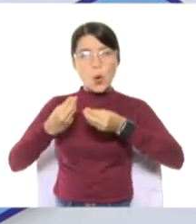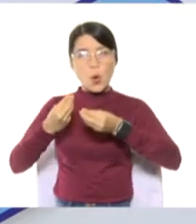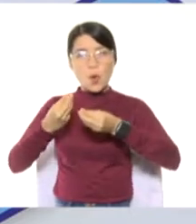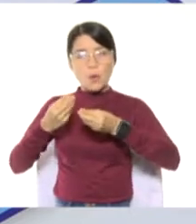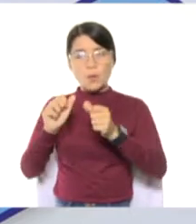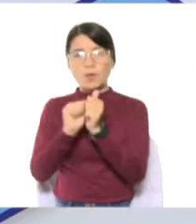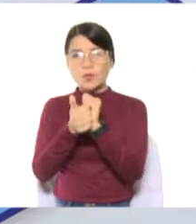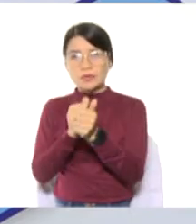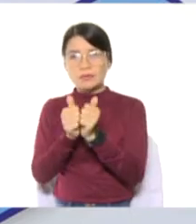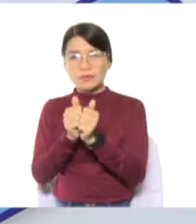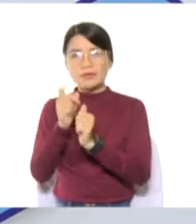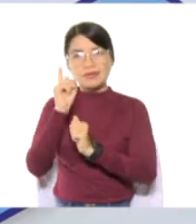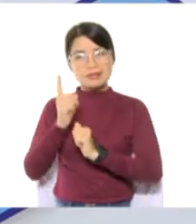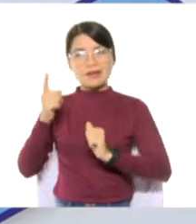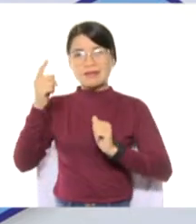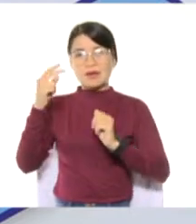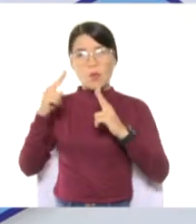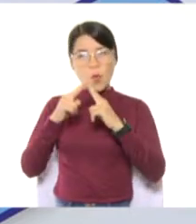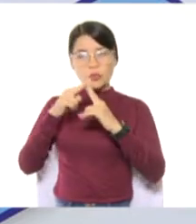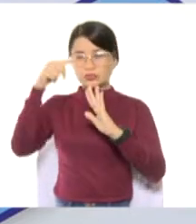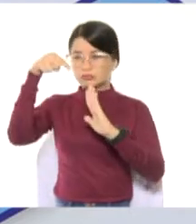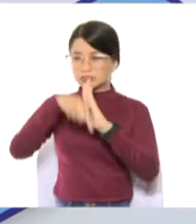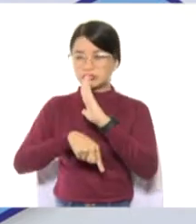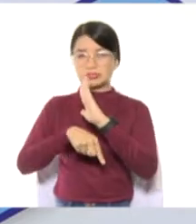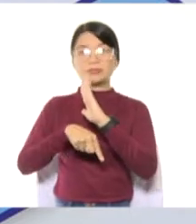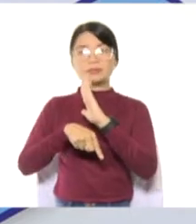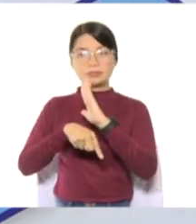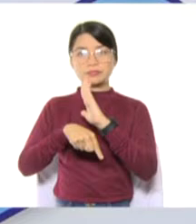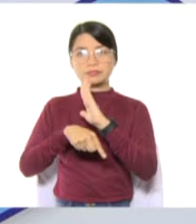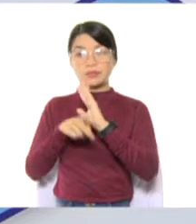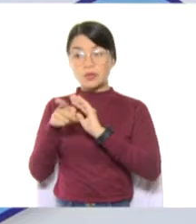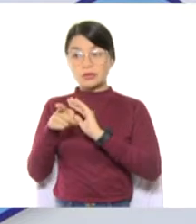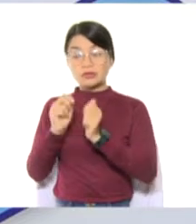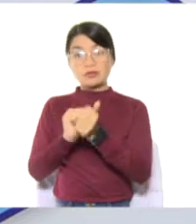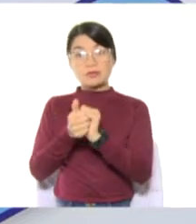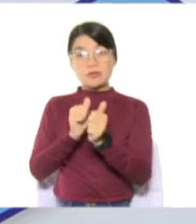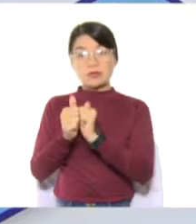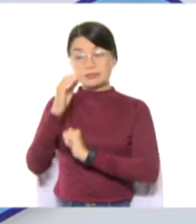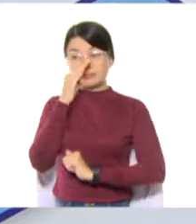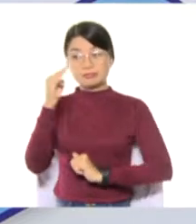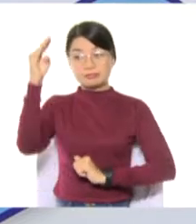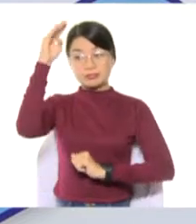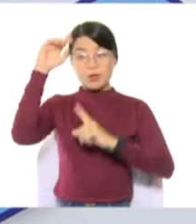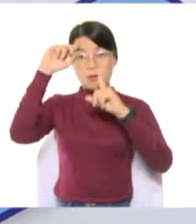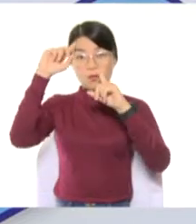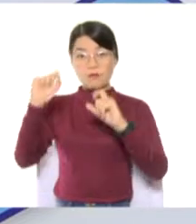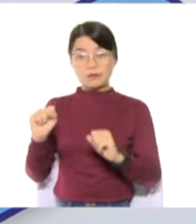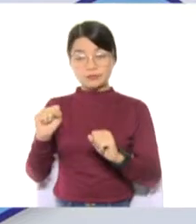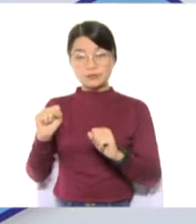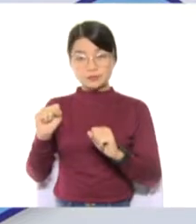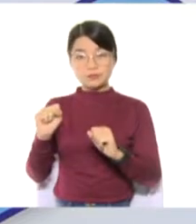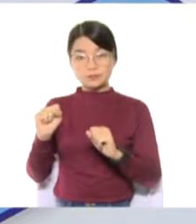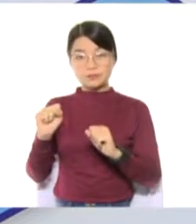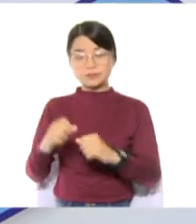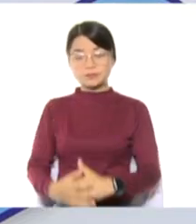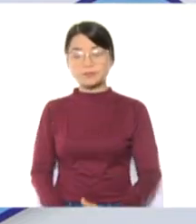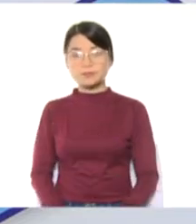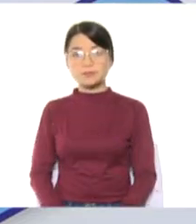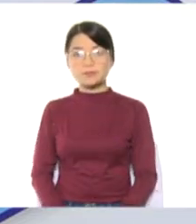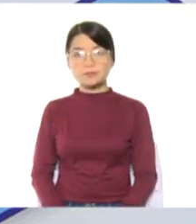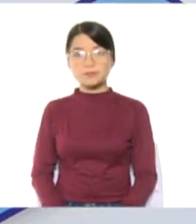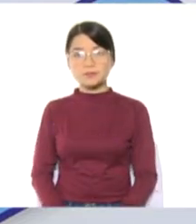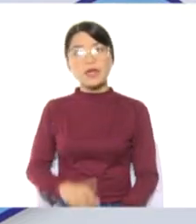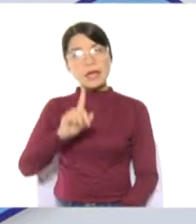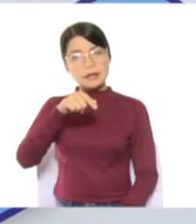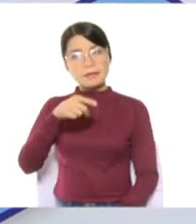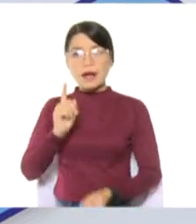que él practique. Por eso llega a ser deportista de alto rendimiento o también deportista profesional, que son a las personas que les pagan